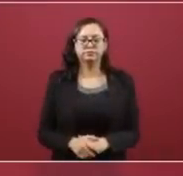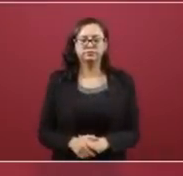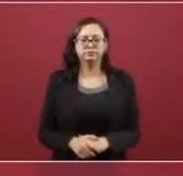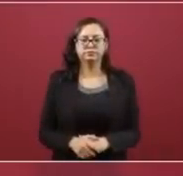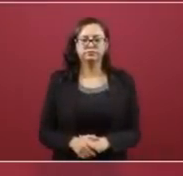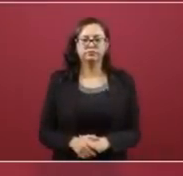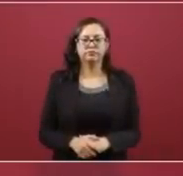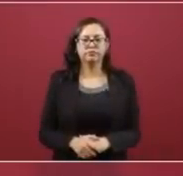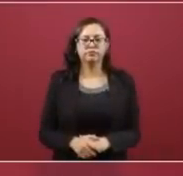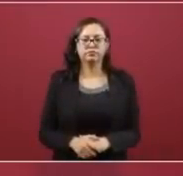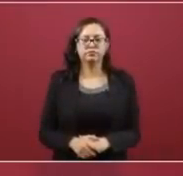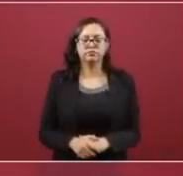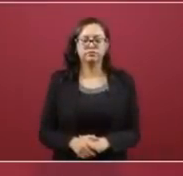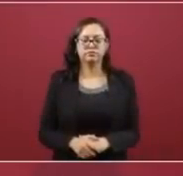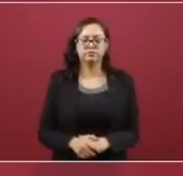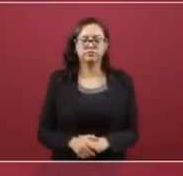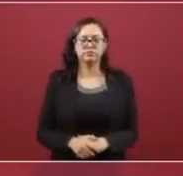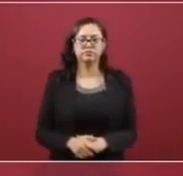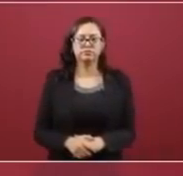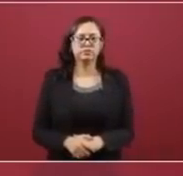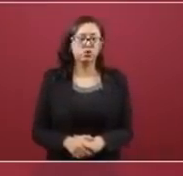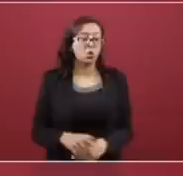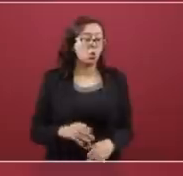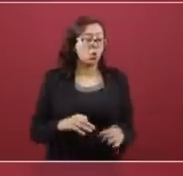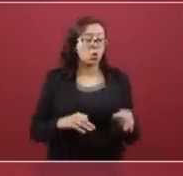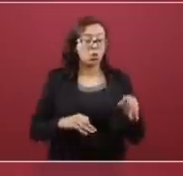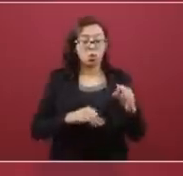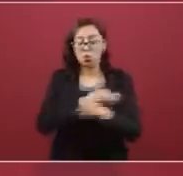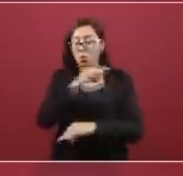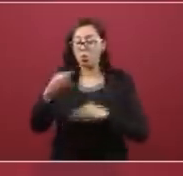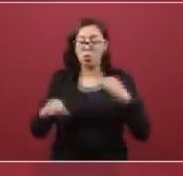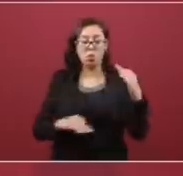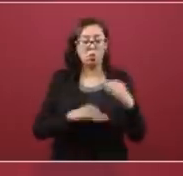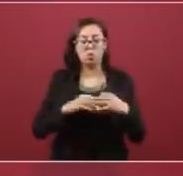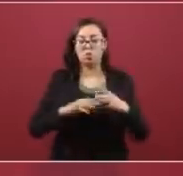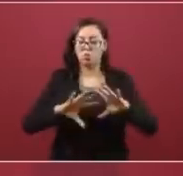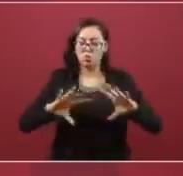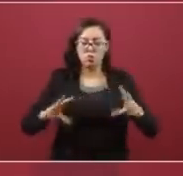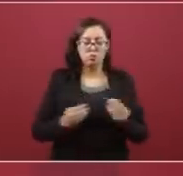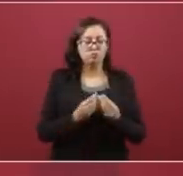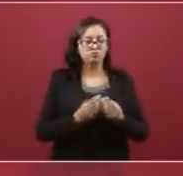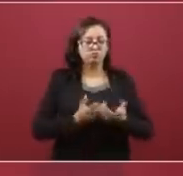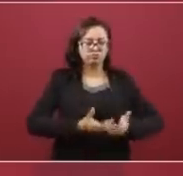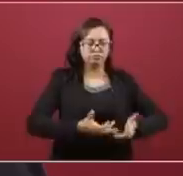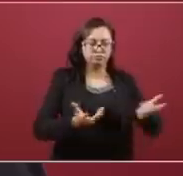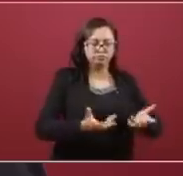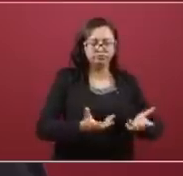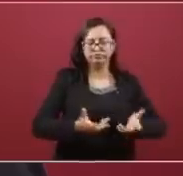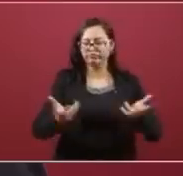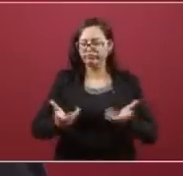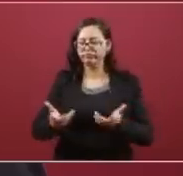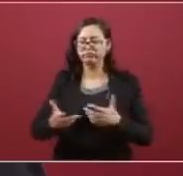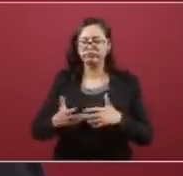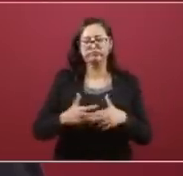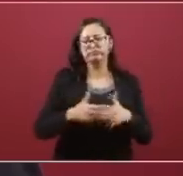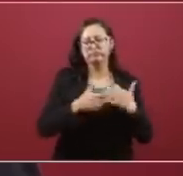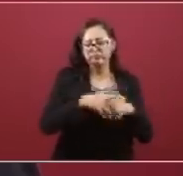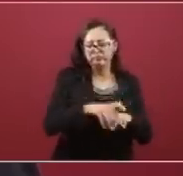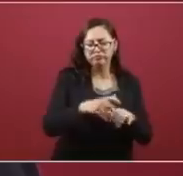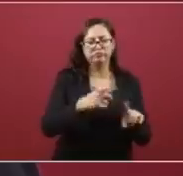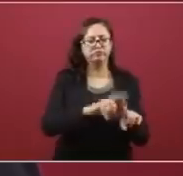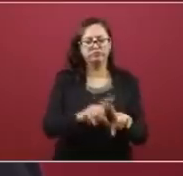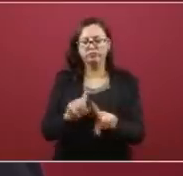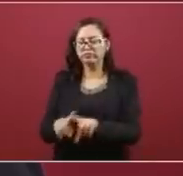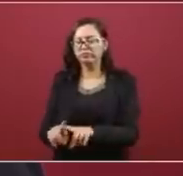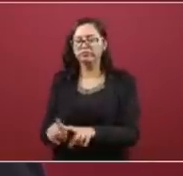todas las ceremonias cívicas se van a eh